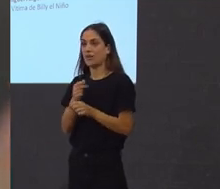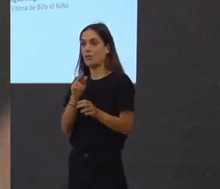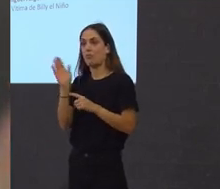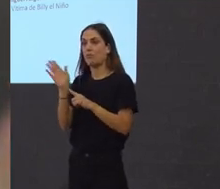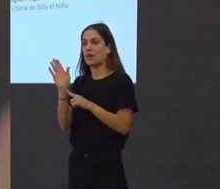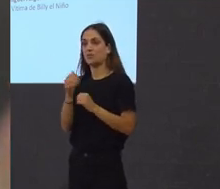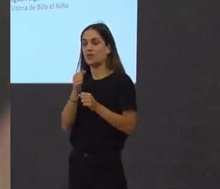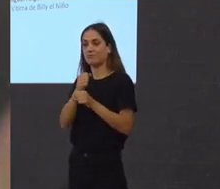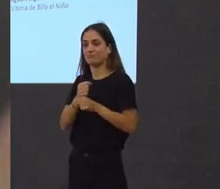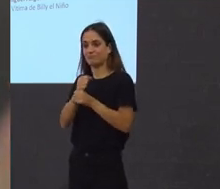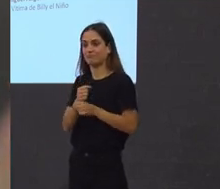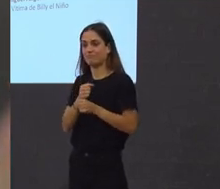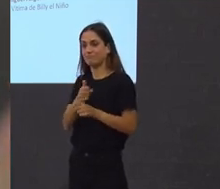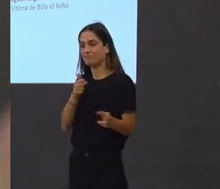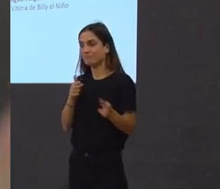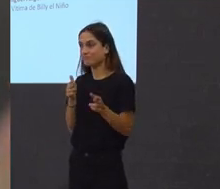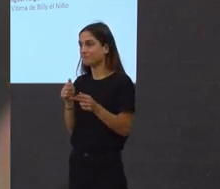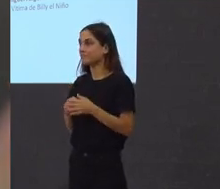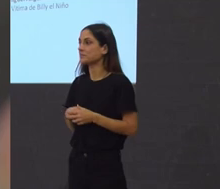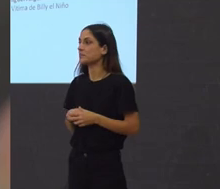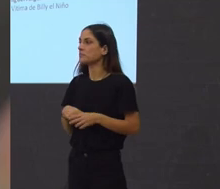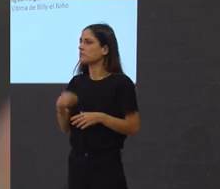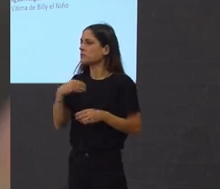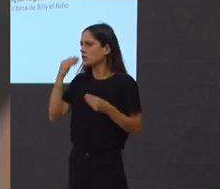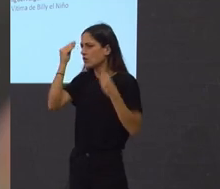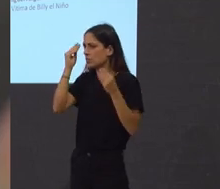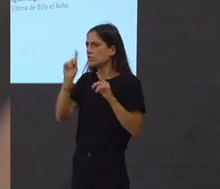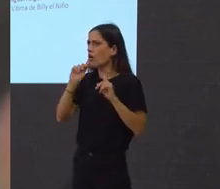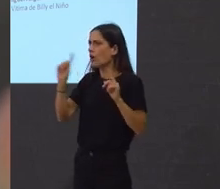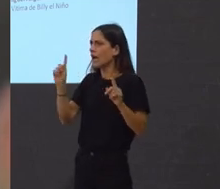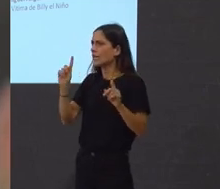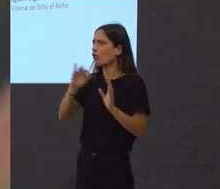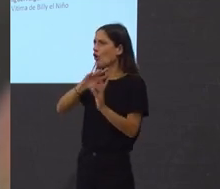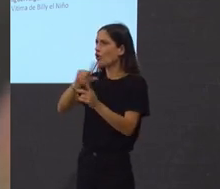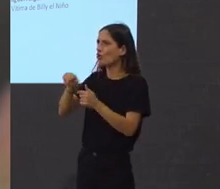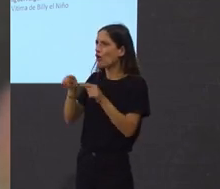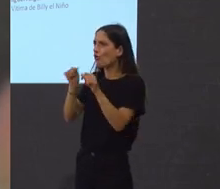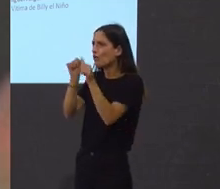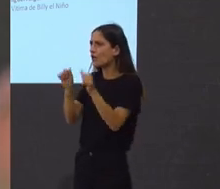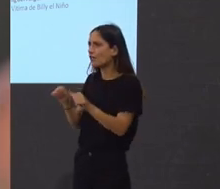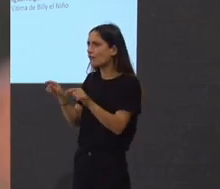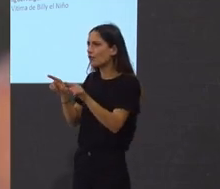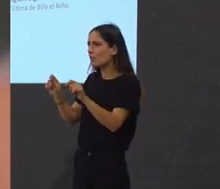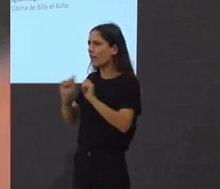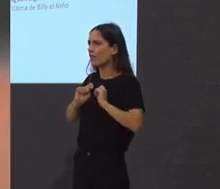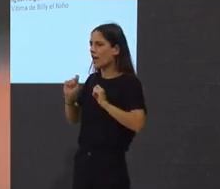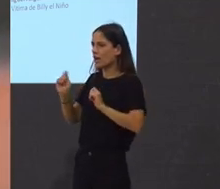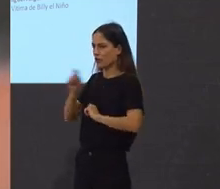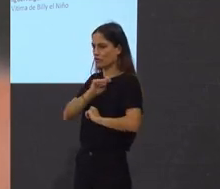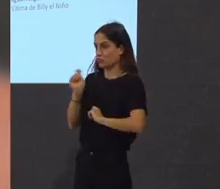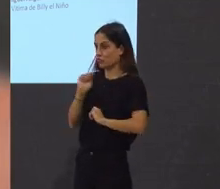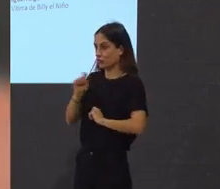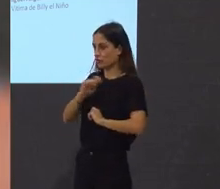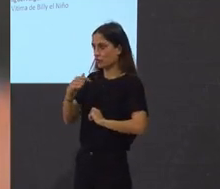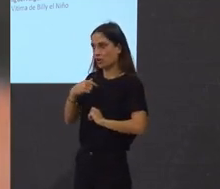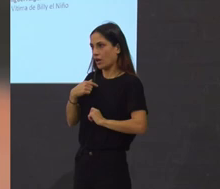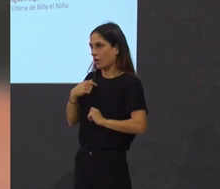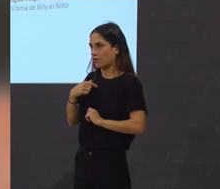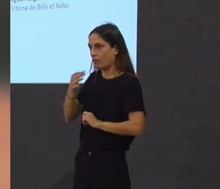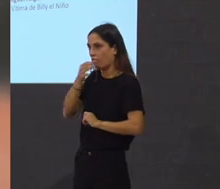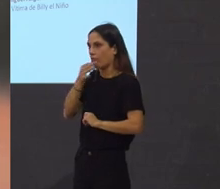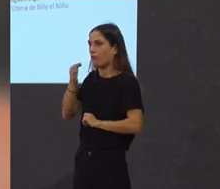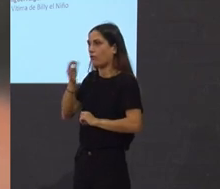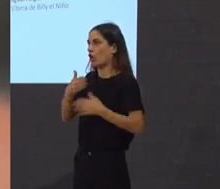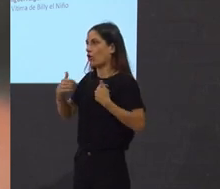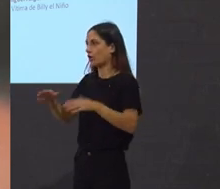hubieran utilizado el nodo como método de tortura yo hubiera cantado eso lo digo lo digo claramente como la película